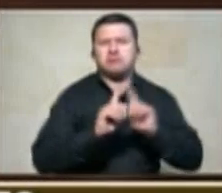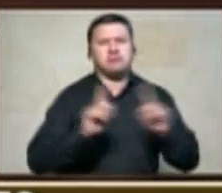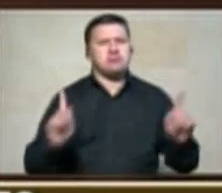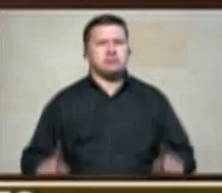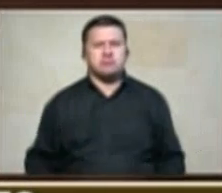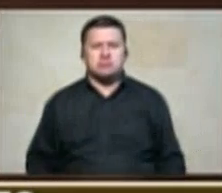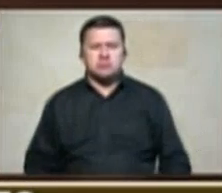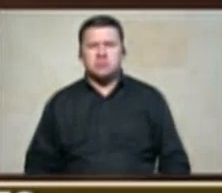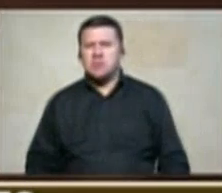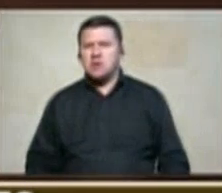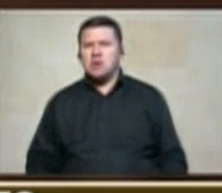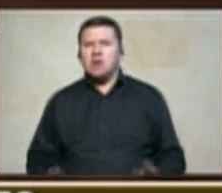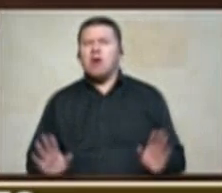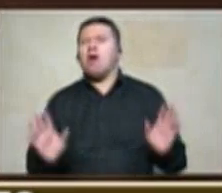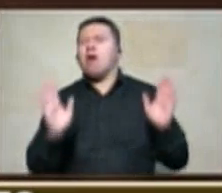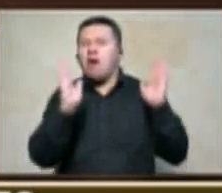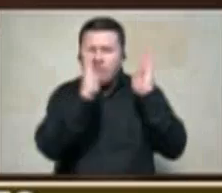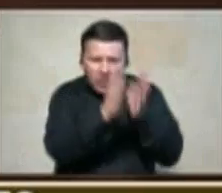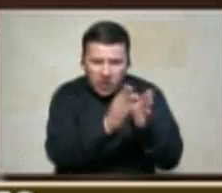no microfocalizan